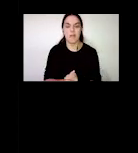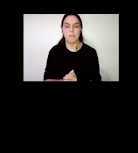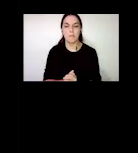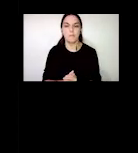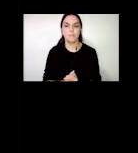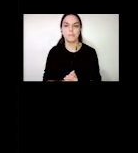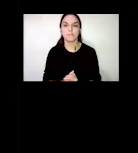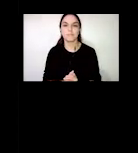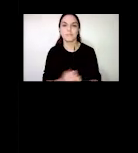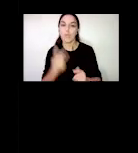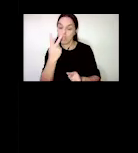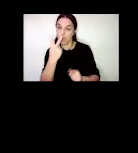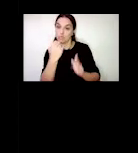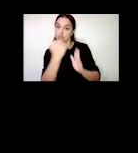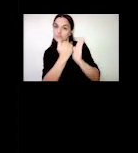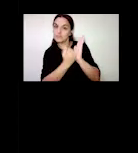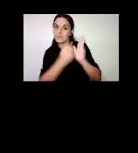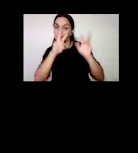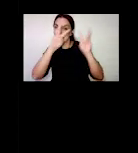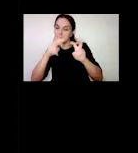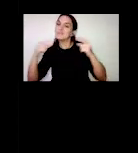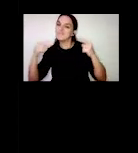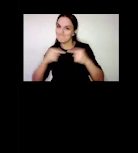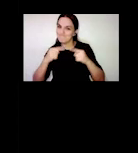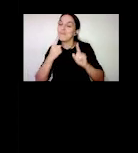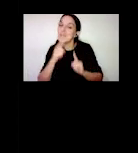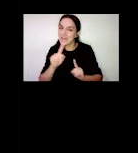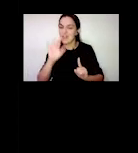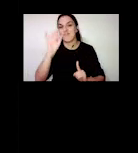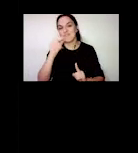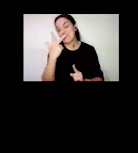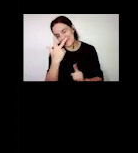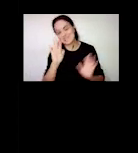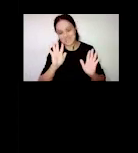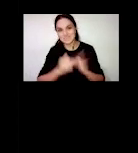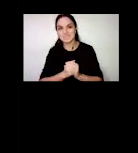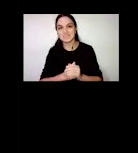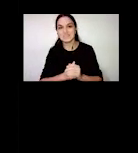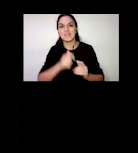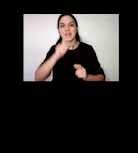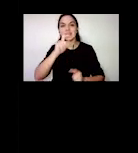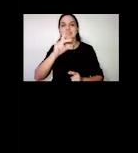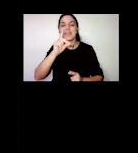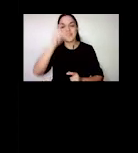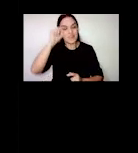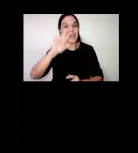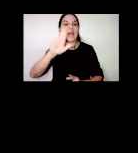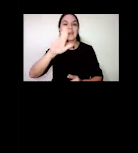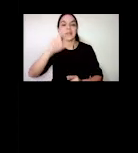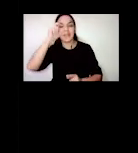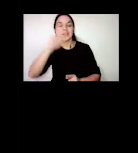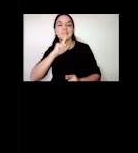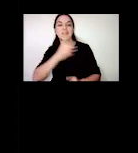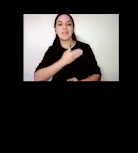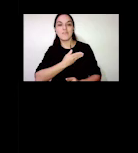Acá tenemos dos temas controvertidos, ¿sí? Tres, que son los CDR, los ETFs y los